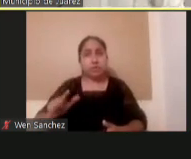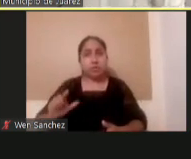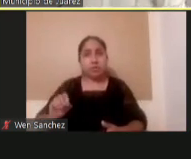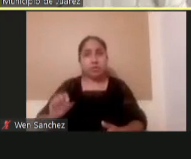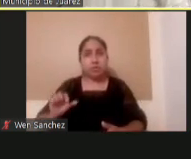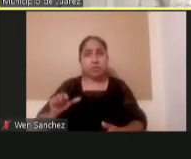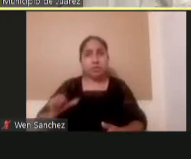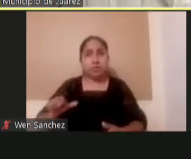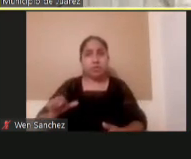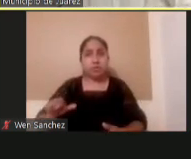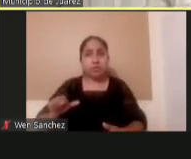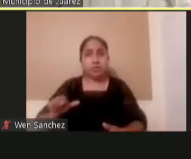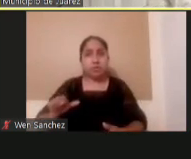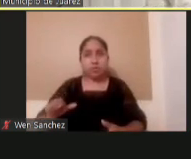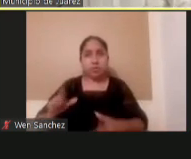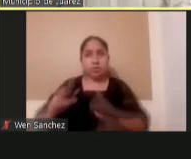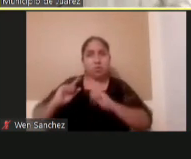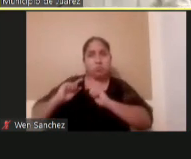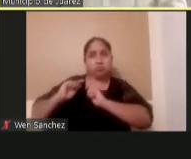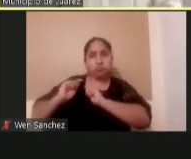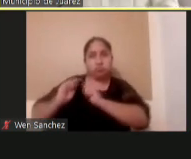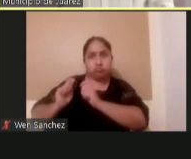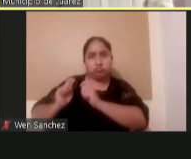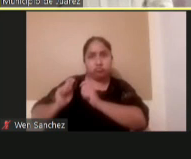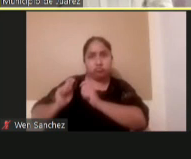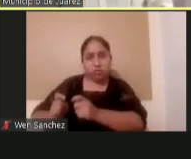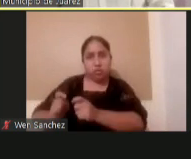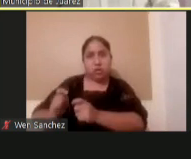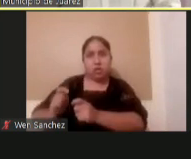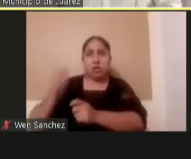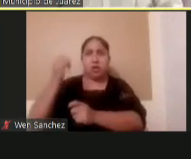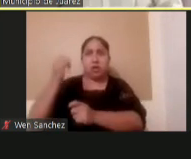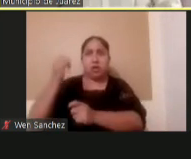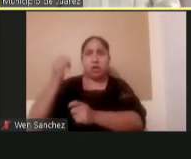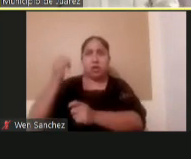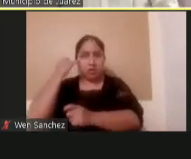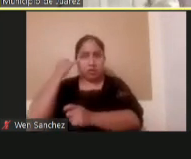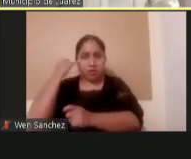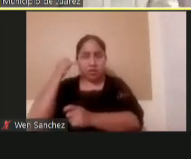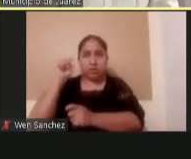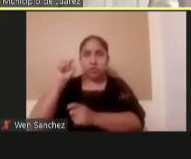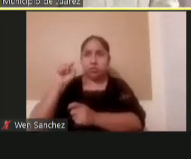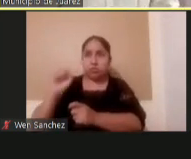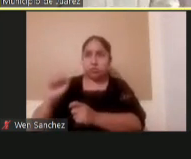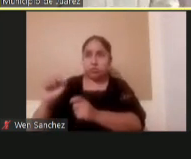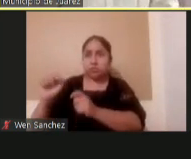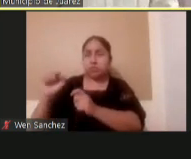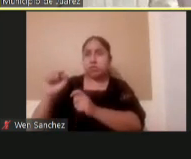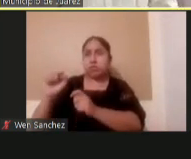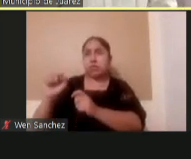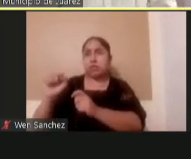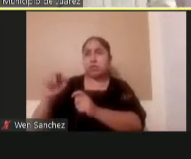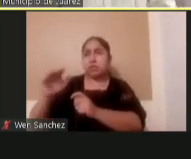Misión de Guadalupe de los indios mansos de Paso del Norte